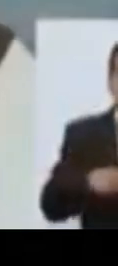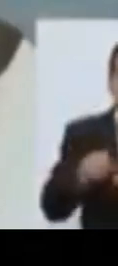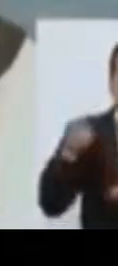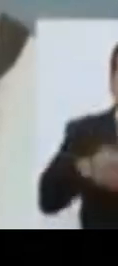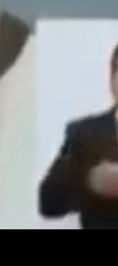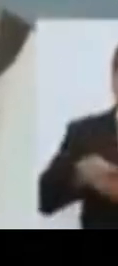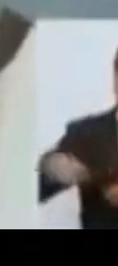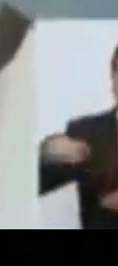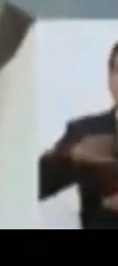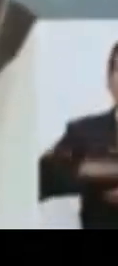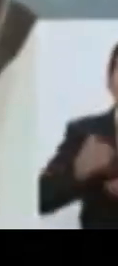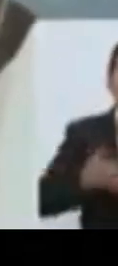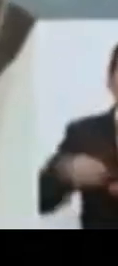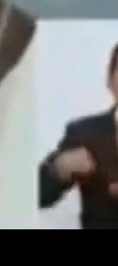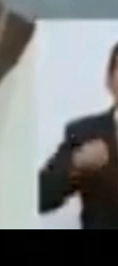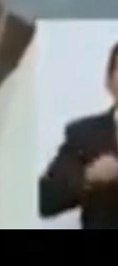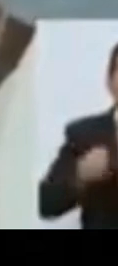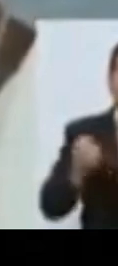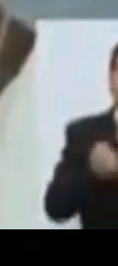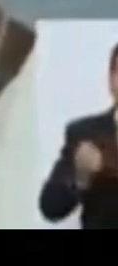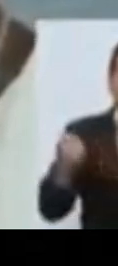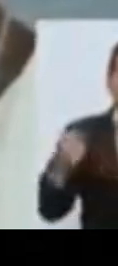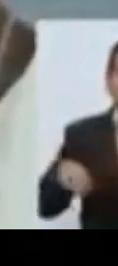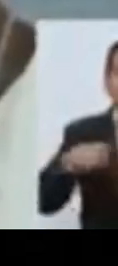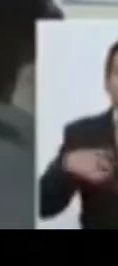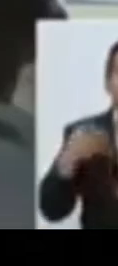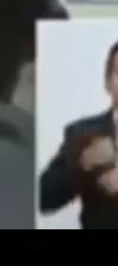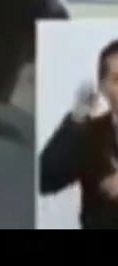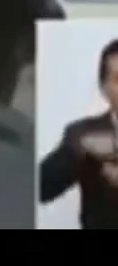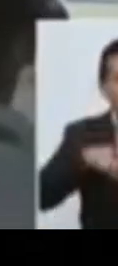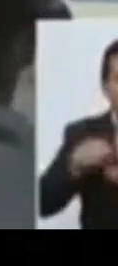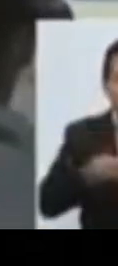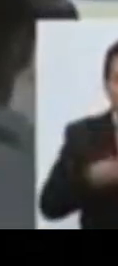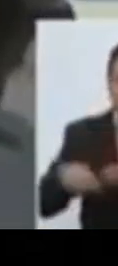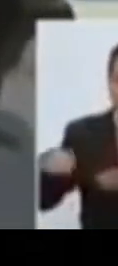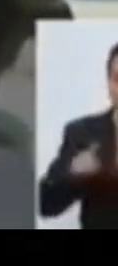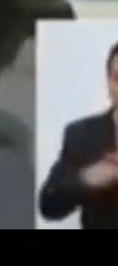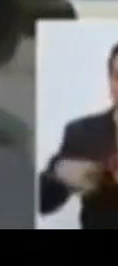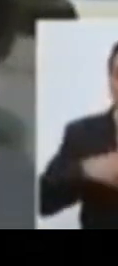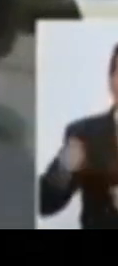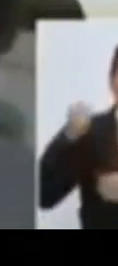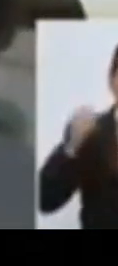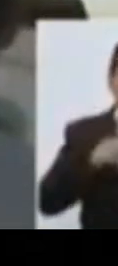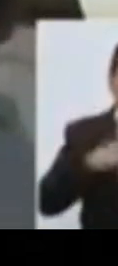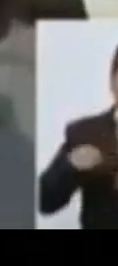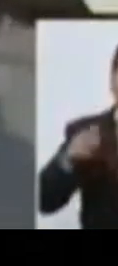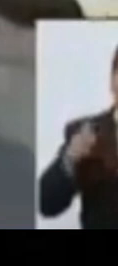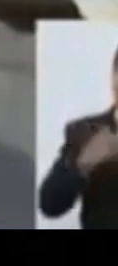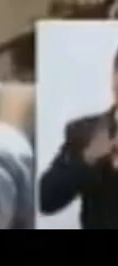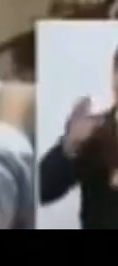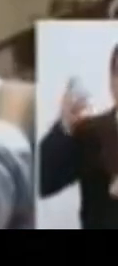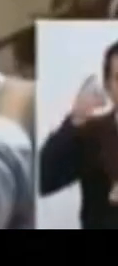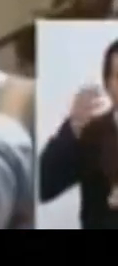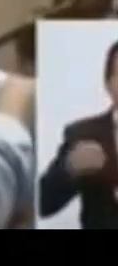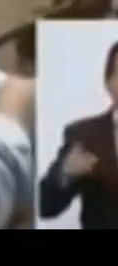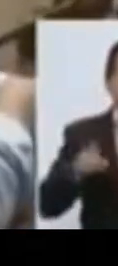comunes, para gestar el golpe de Estado. Seguro salió de ahí la plata para crear las movilizaciones, para derrocar a un gobierno